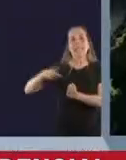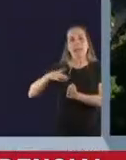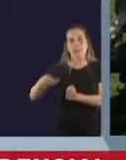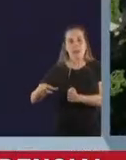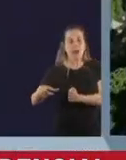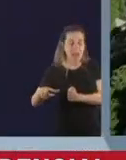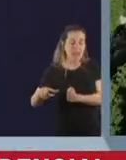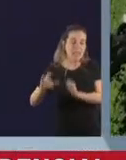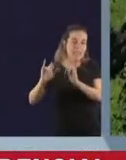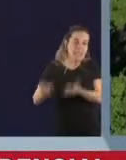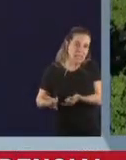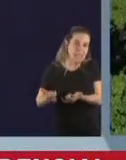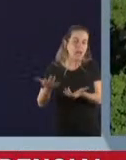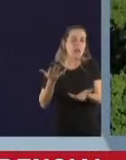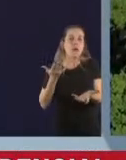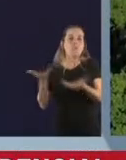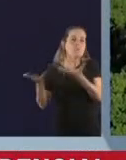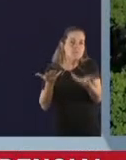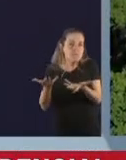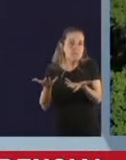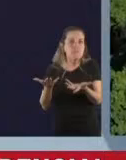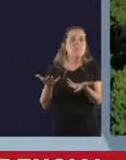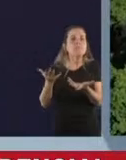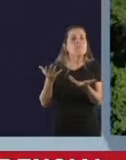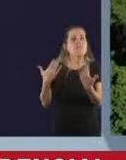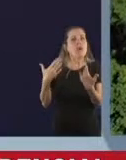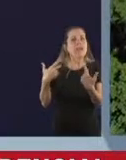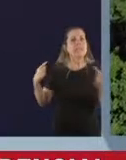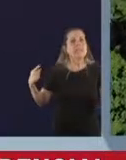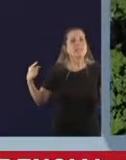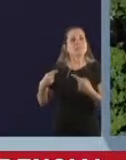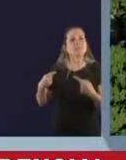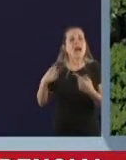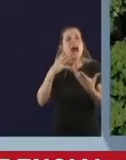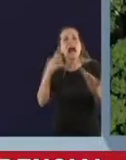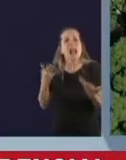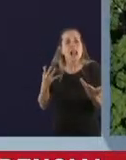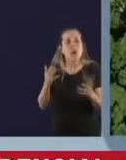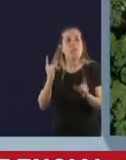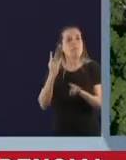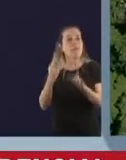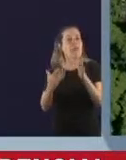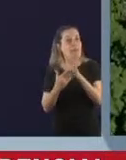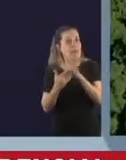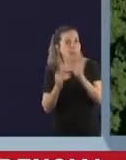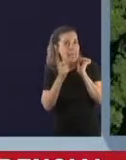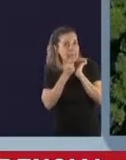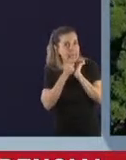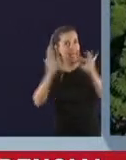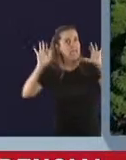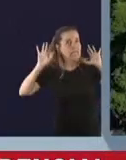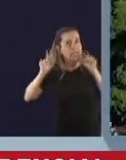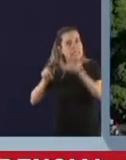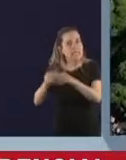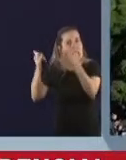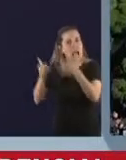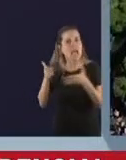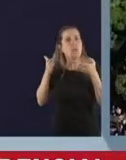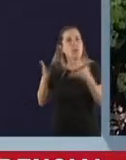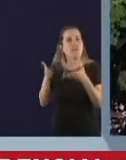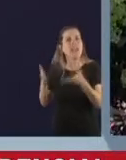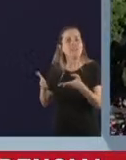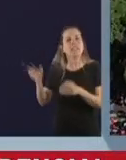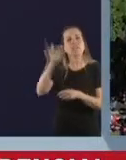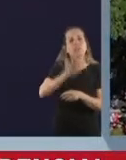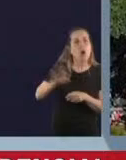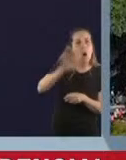que puedan suponer en tal caso una incompatibilidad siempre y cuando se los beneficie o se actúe